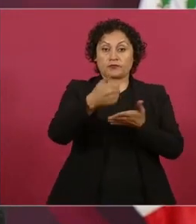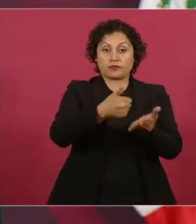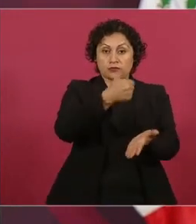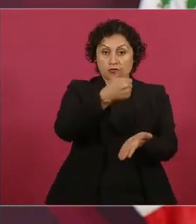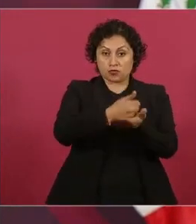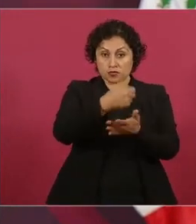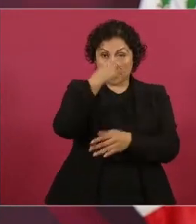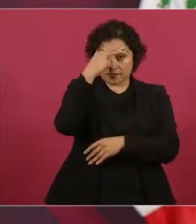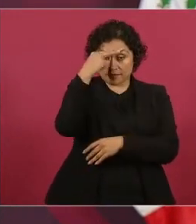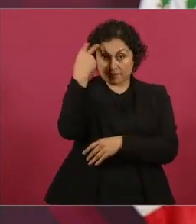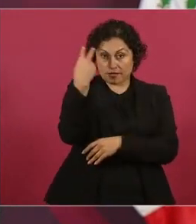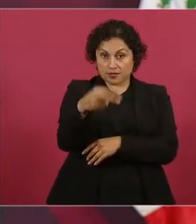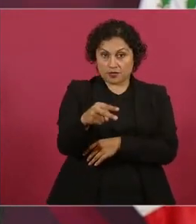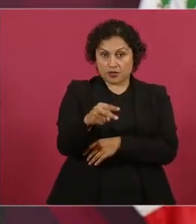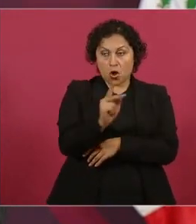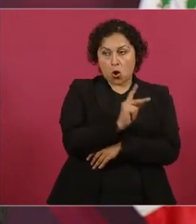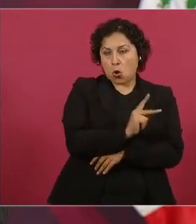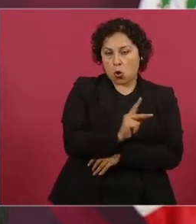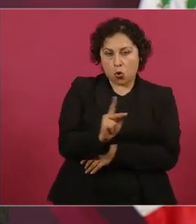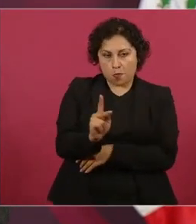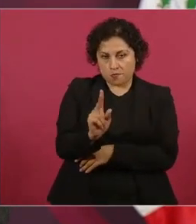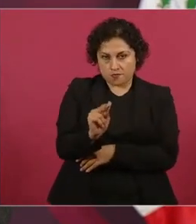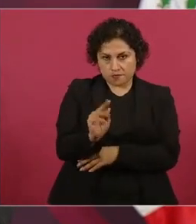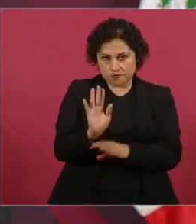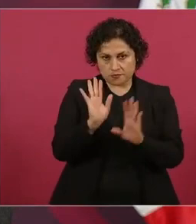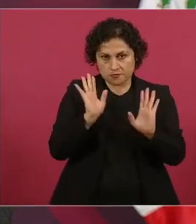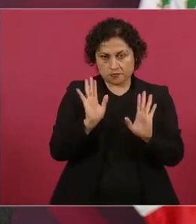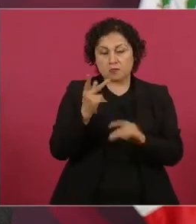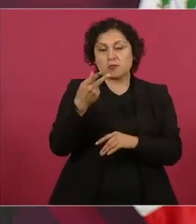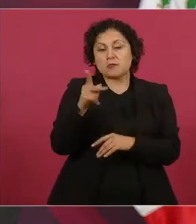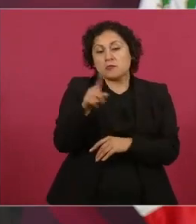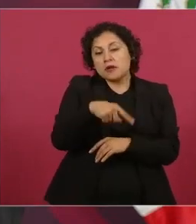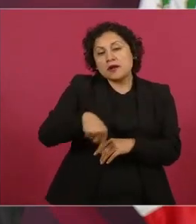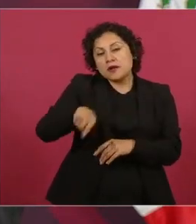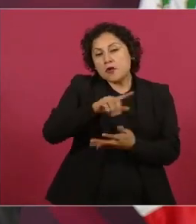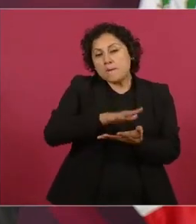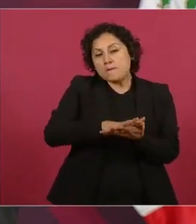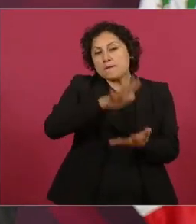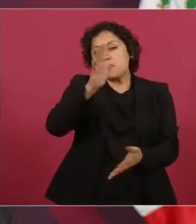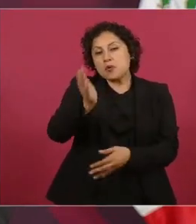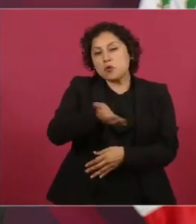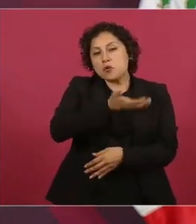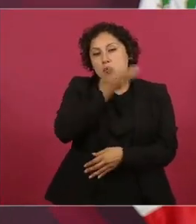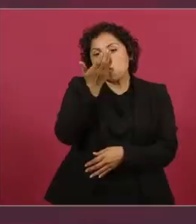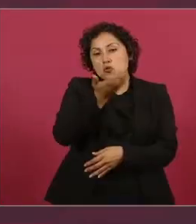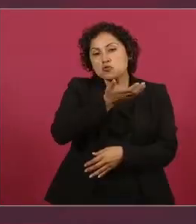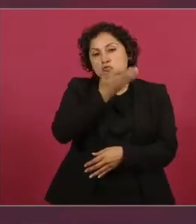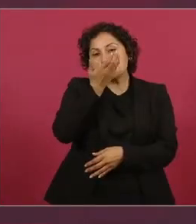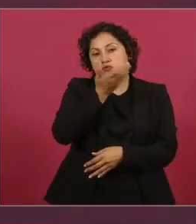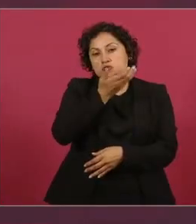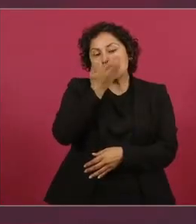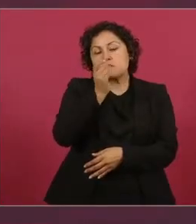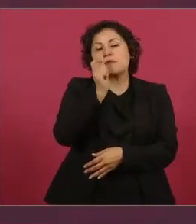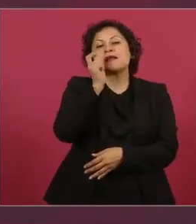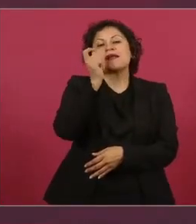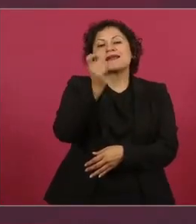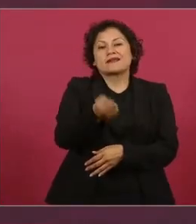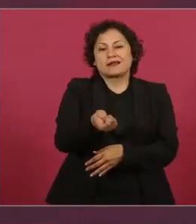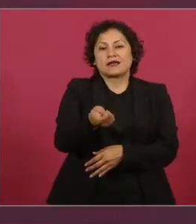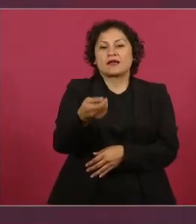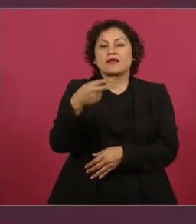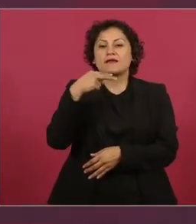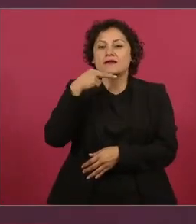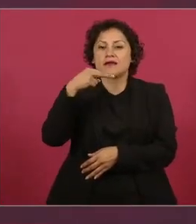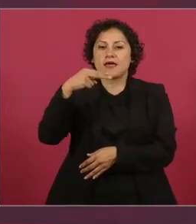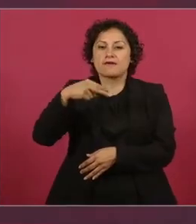No todos, desde luego, pero se acostumbra, por eso en los días previos a la Navidad